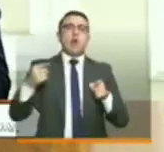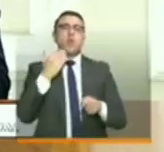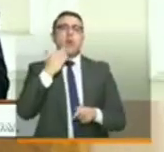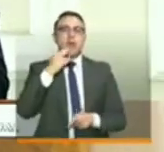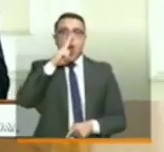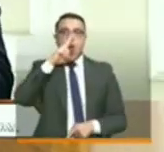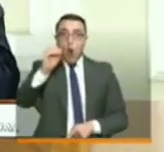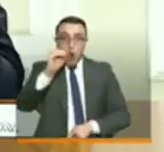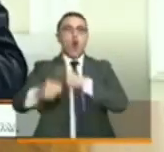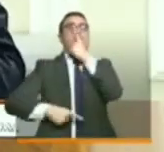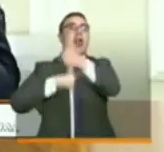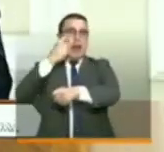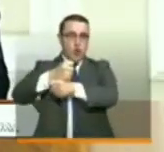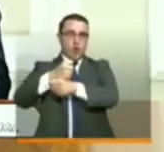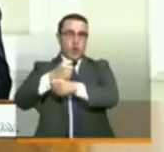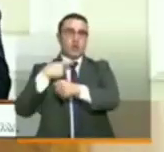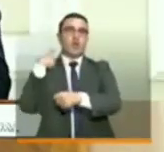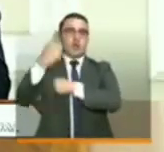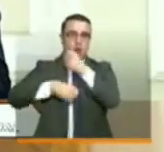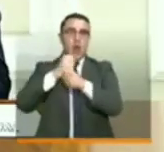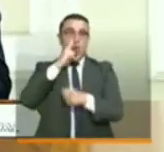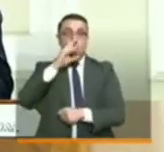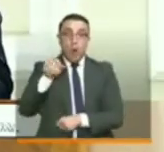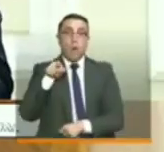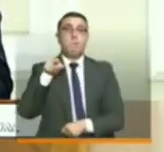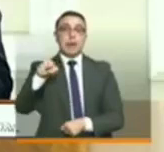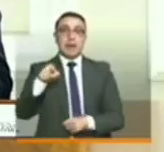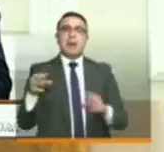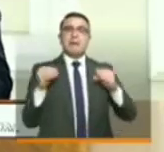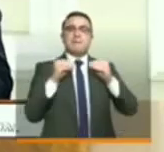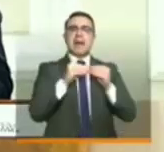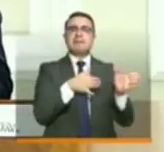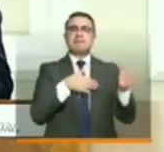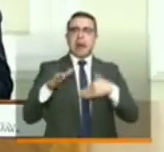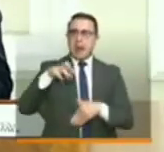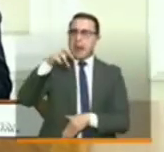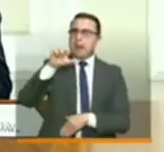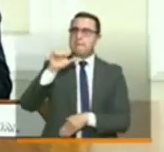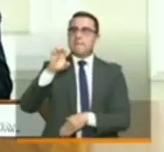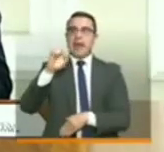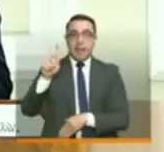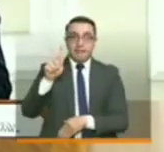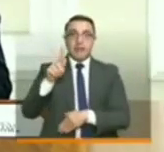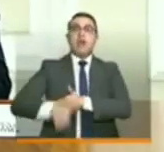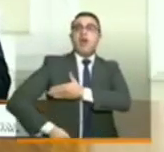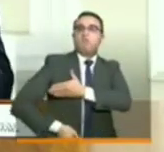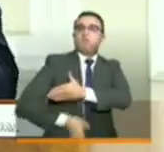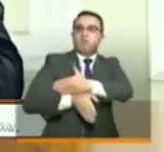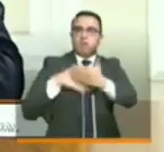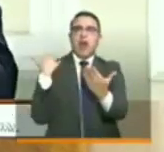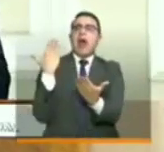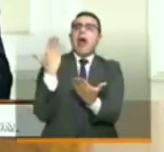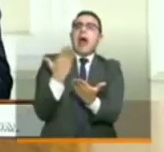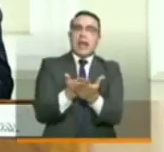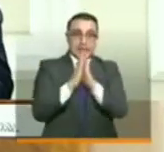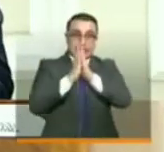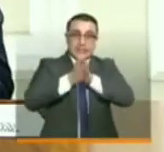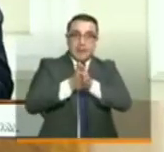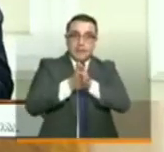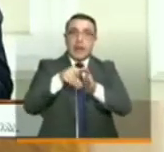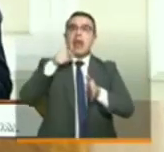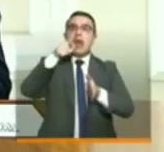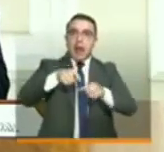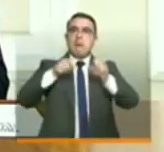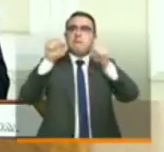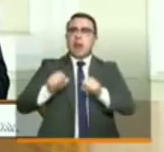entrante. Y también hemos dicho que se mantiene el programa del PAEF hasta el mes de diciembre y esperamos que en muy pocos días tengamos también la